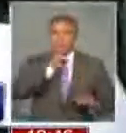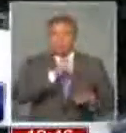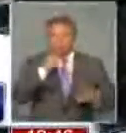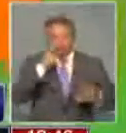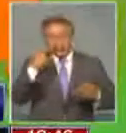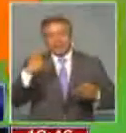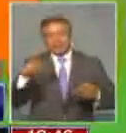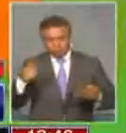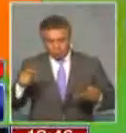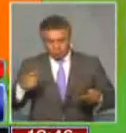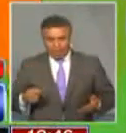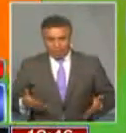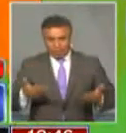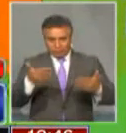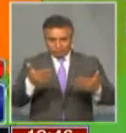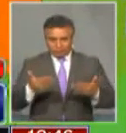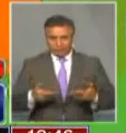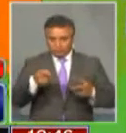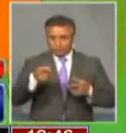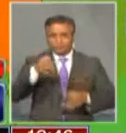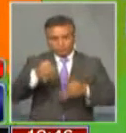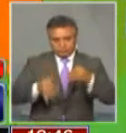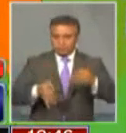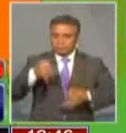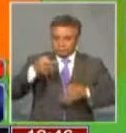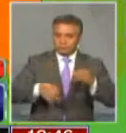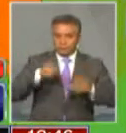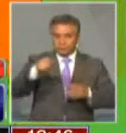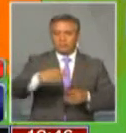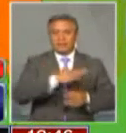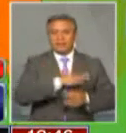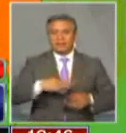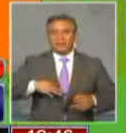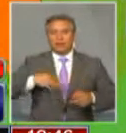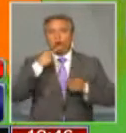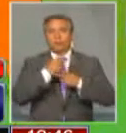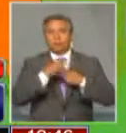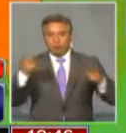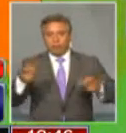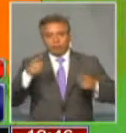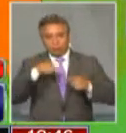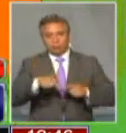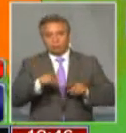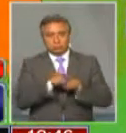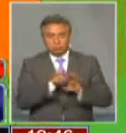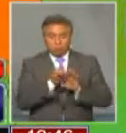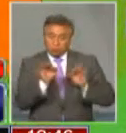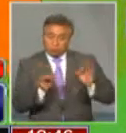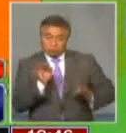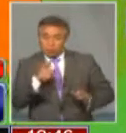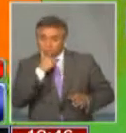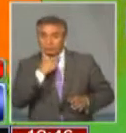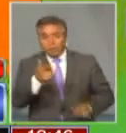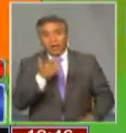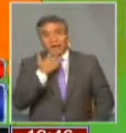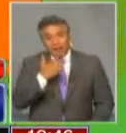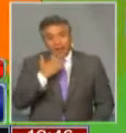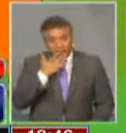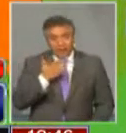resultado del juicio que está llevando a cabo el Ministerio Público antes de emitir juicios de valor, sobre todo porque estamos hablando